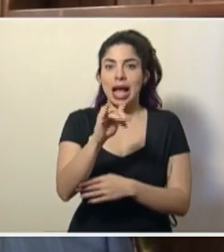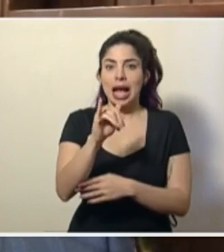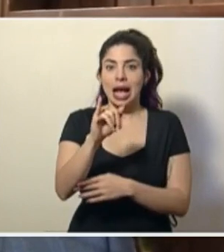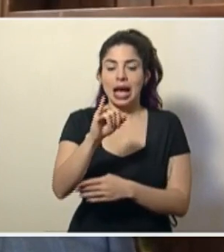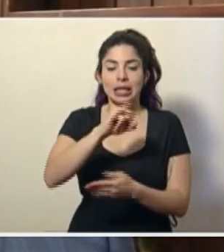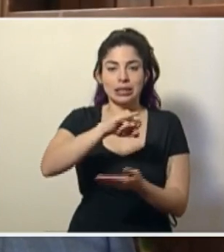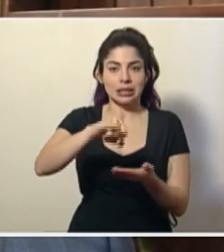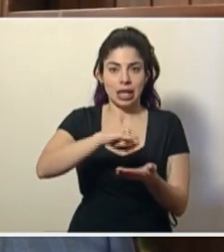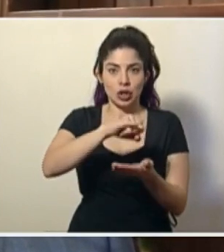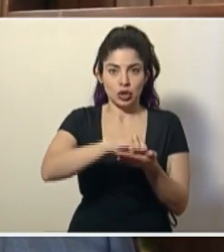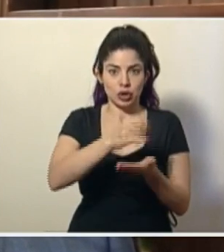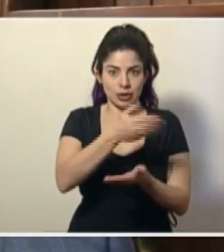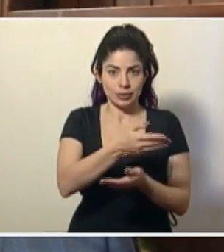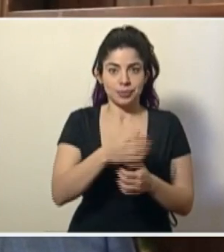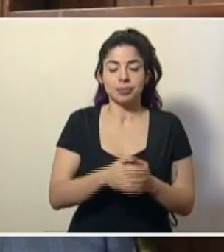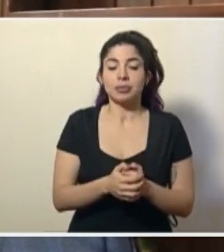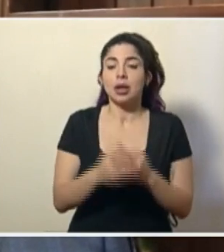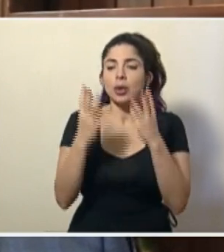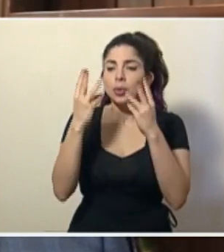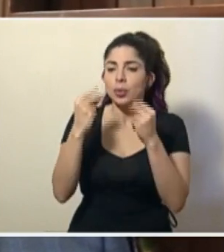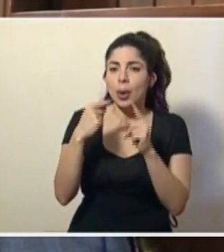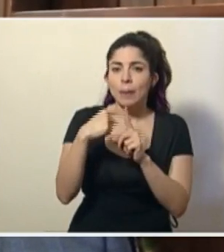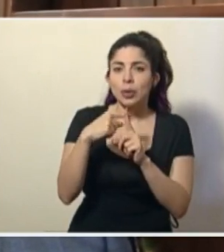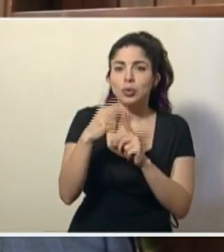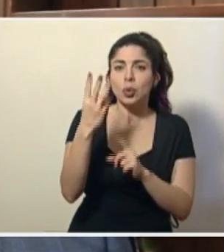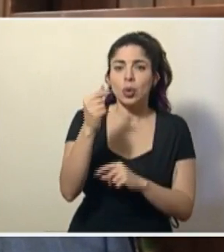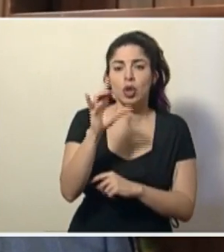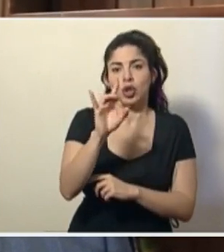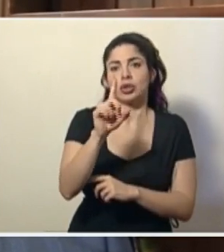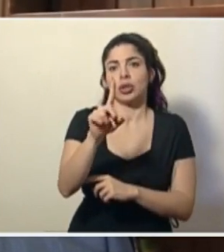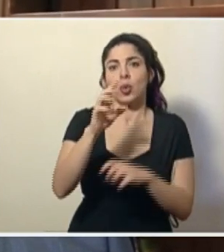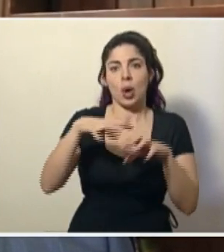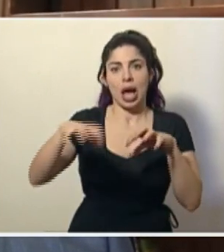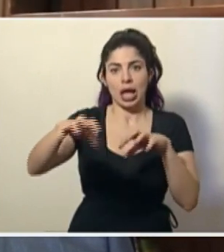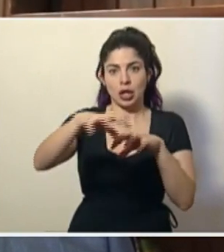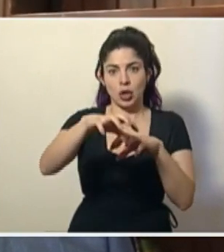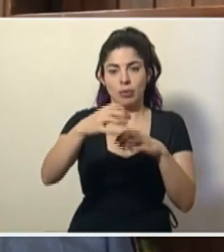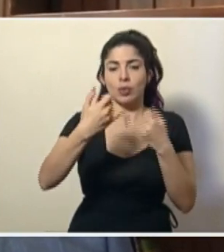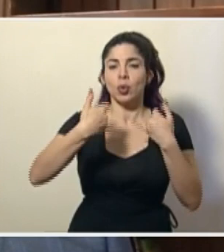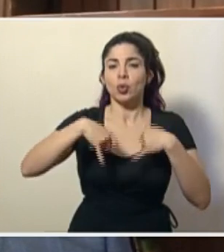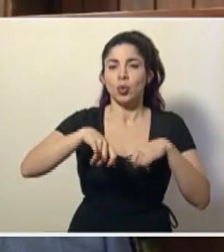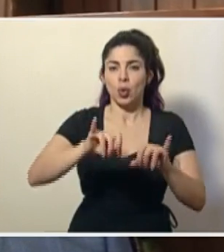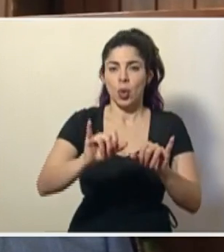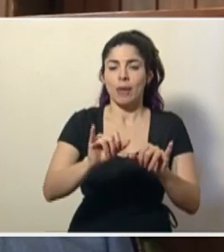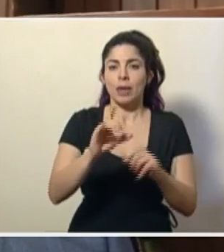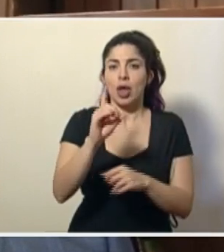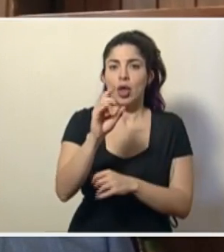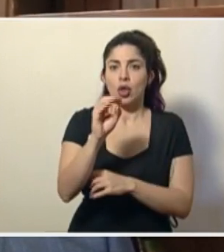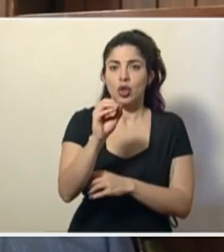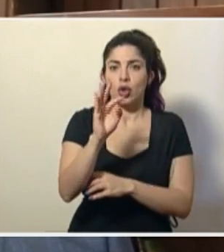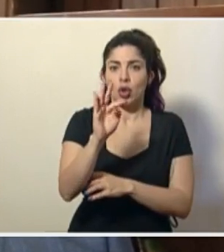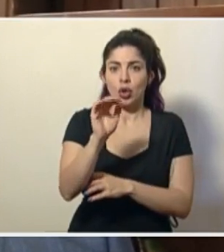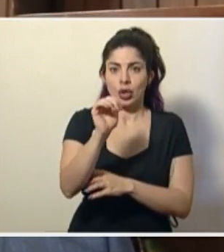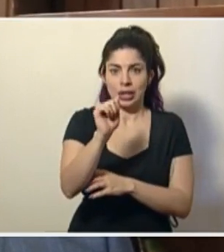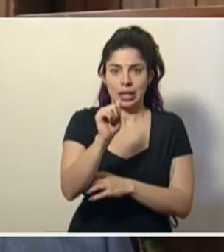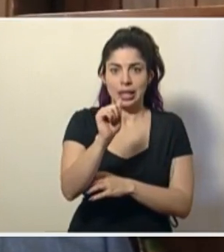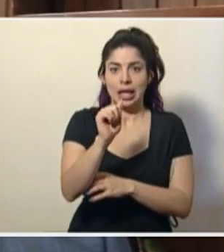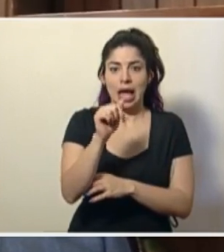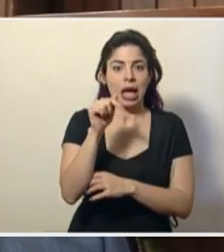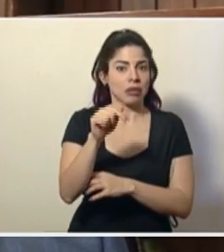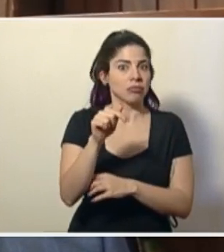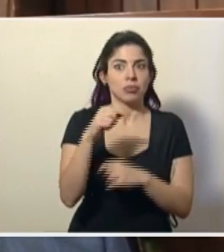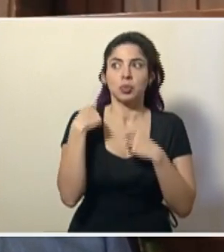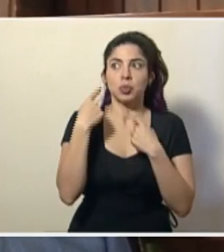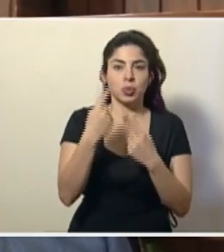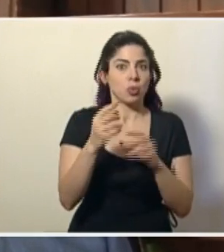de San José. Se contabilizan casos positivos en 81 cantones. Sigue estando Dota como cantón que no